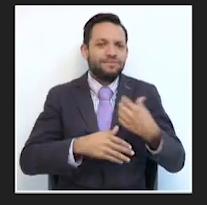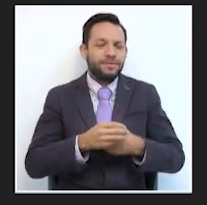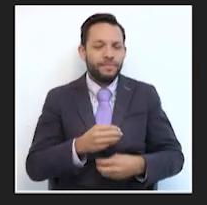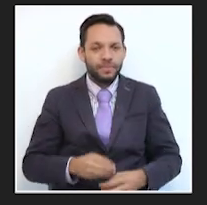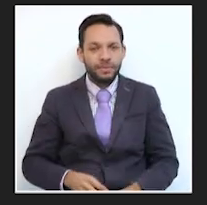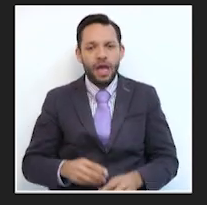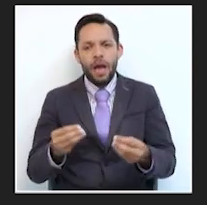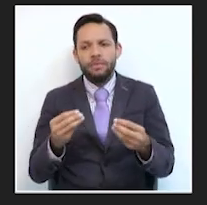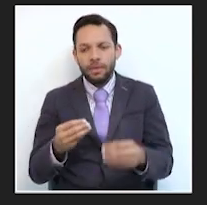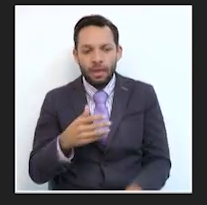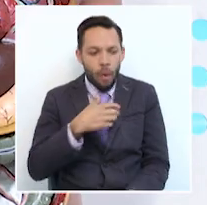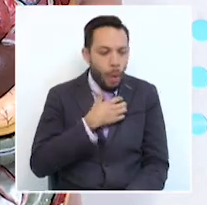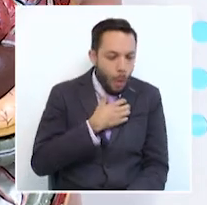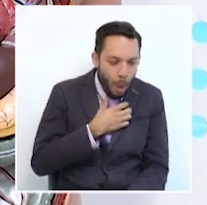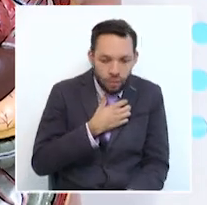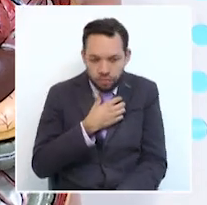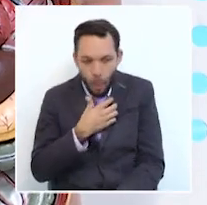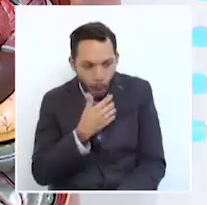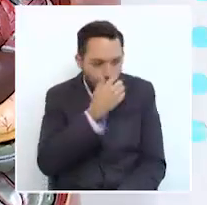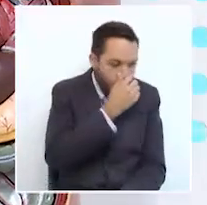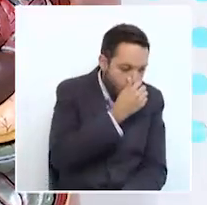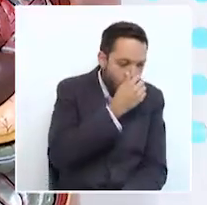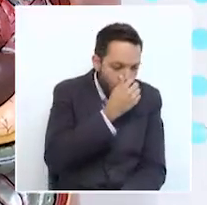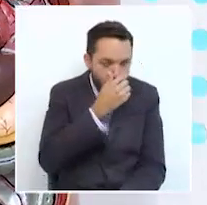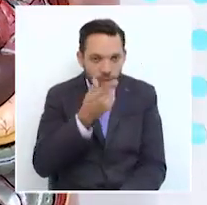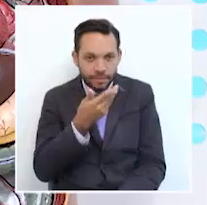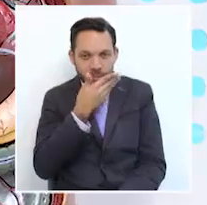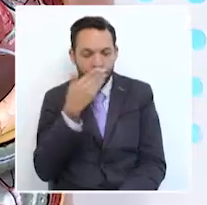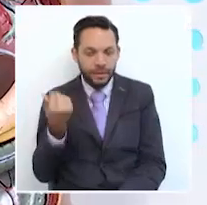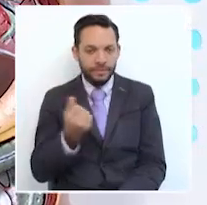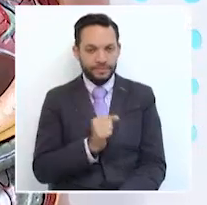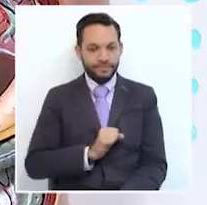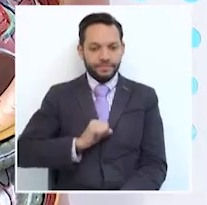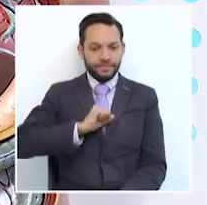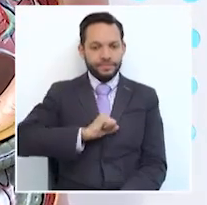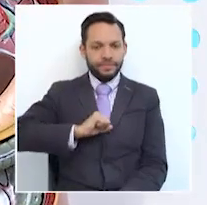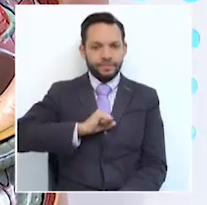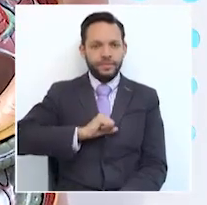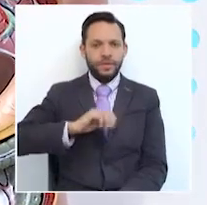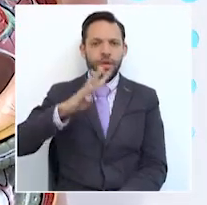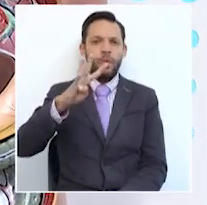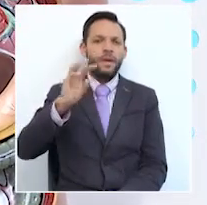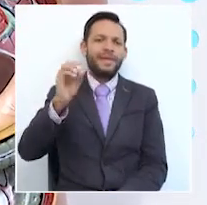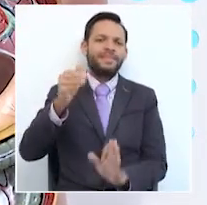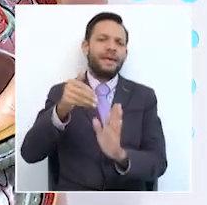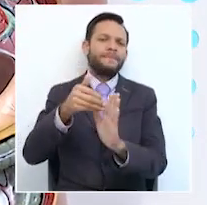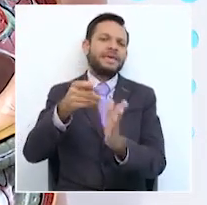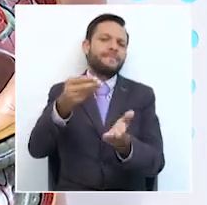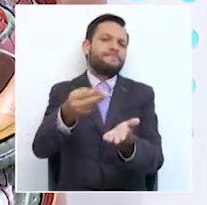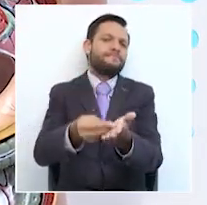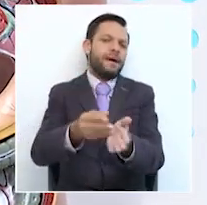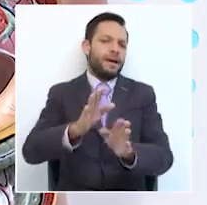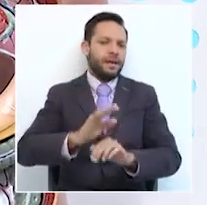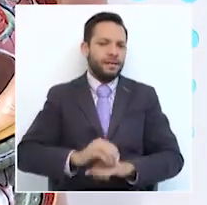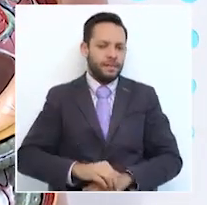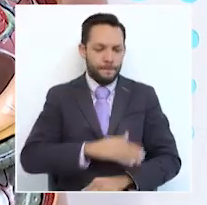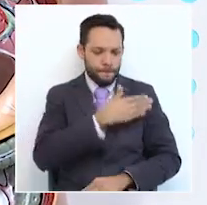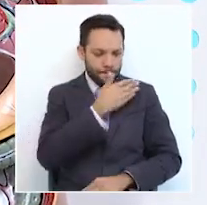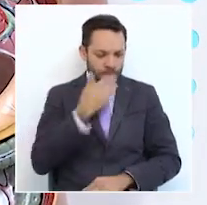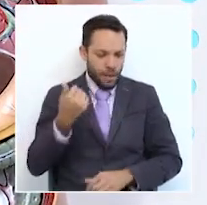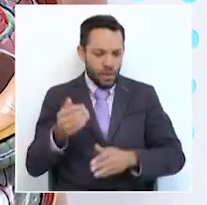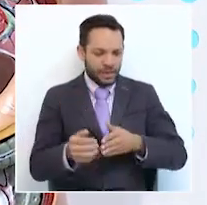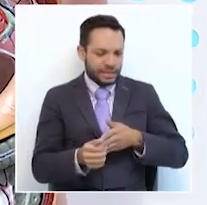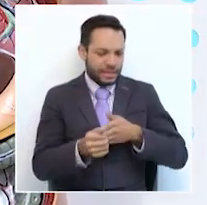mucho y que sea así y sé que todo secreto de una radiografía de tórax creo que vale 40 mil pesos y con eso ya uno se